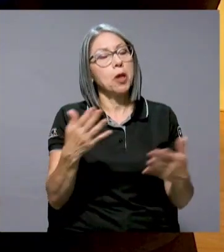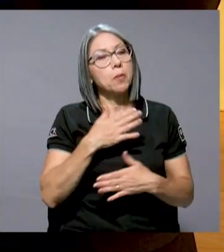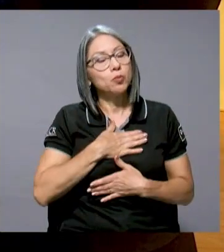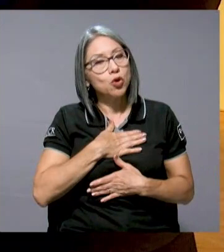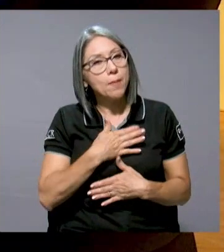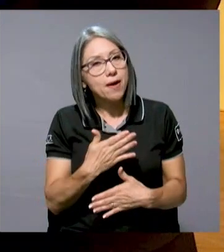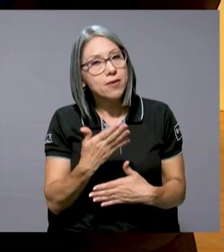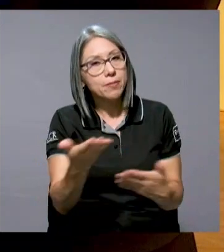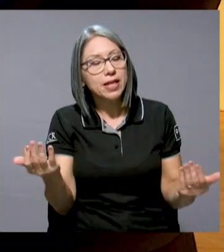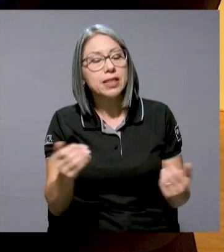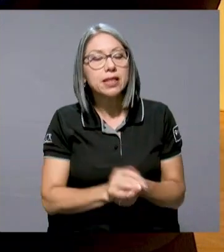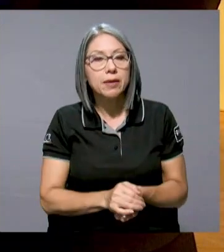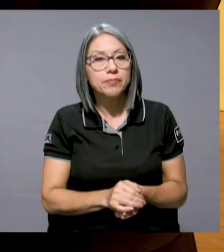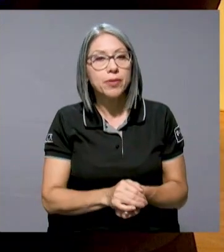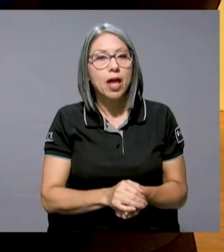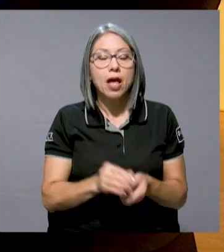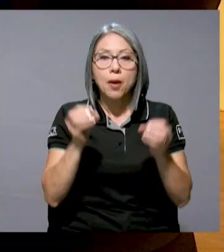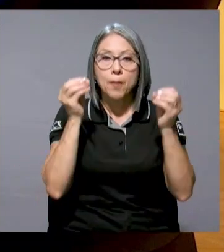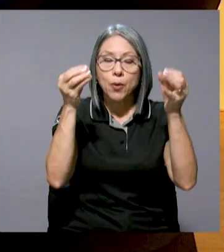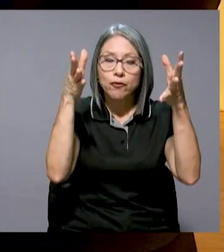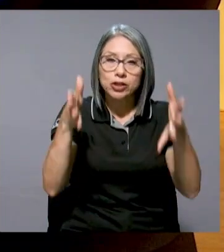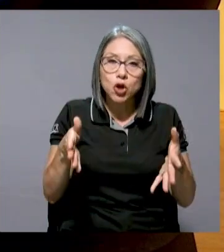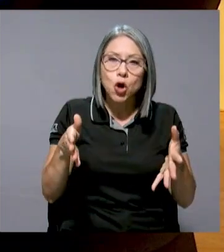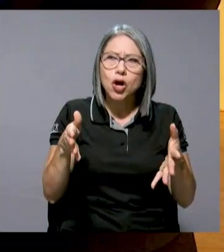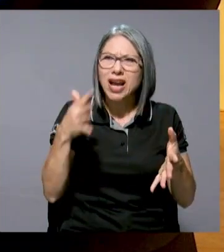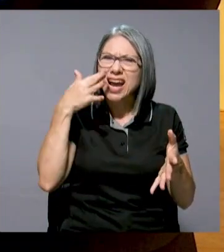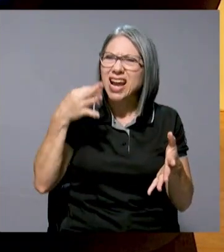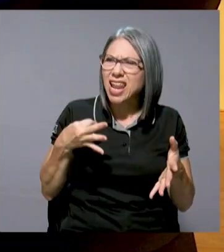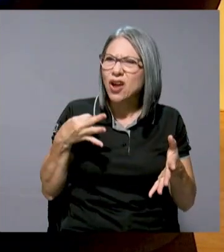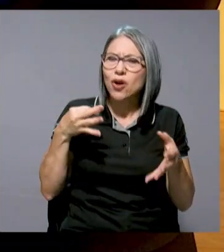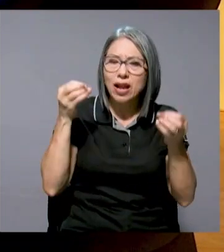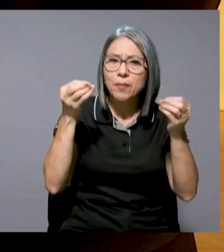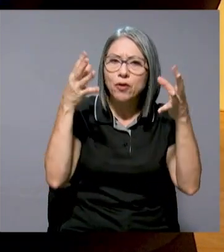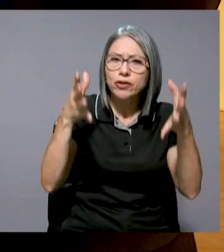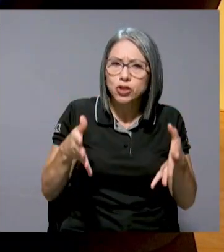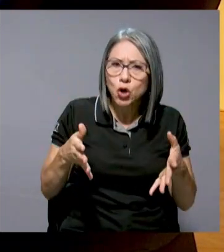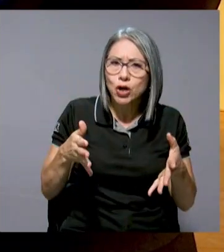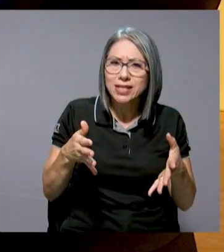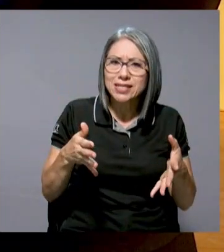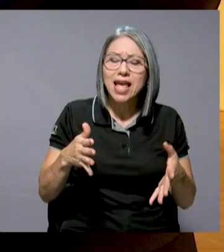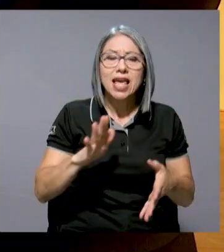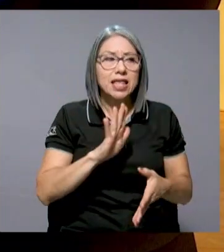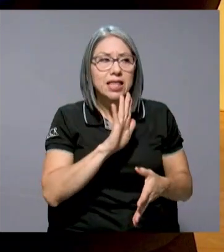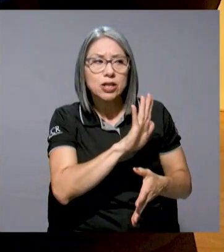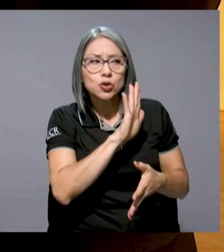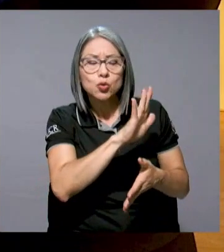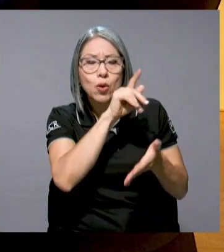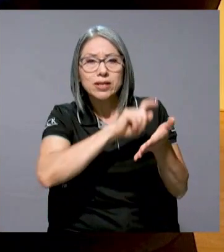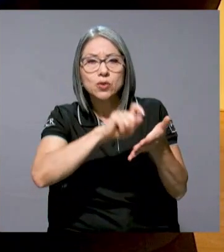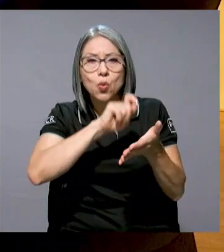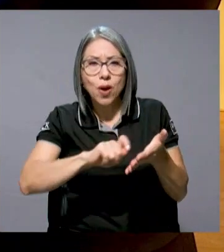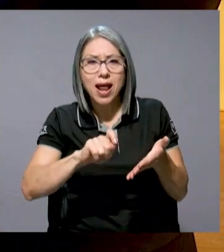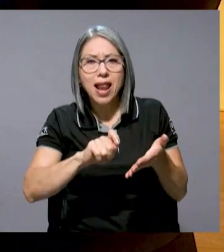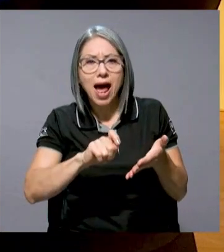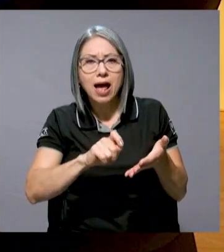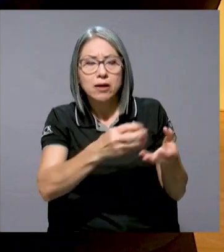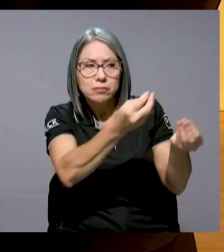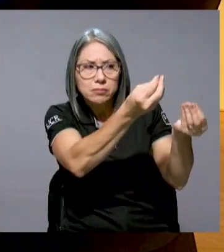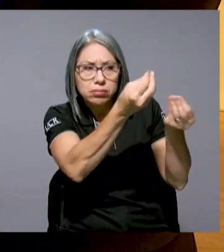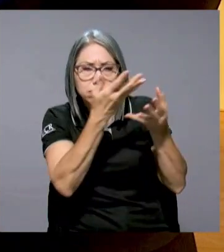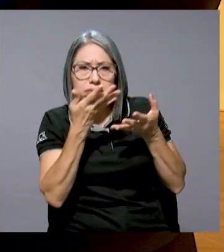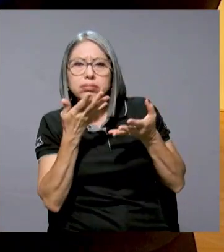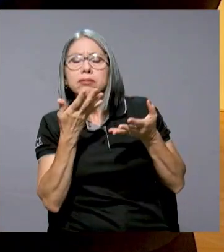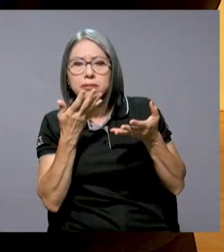amablemente los profesores, creo que eran profesoras de su escuela, nos dieron información, y